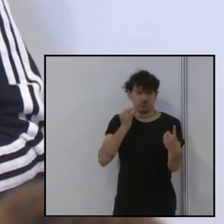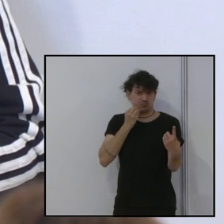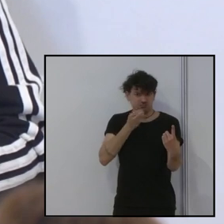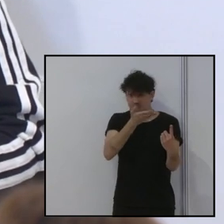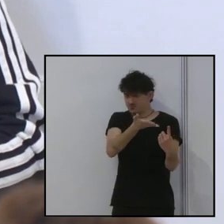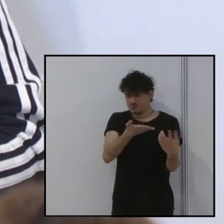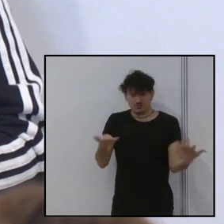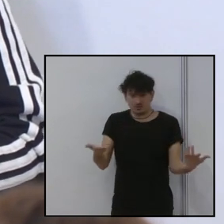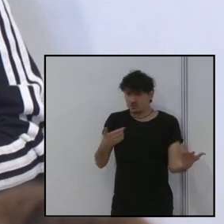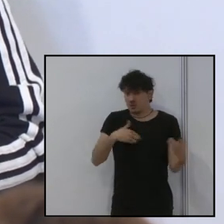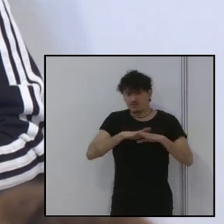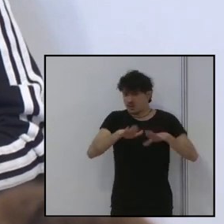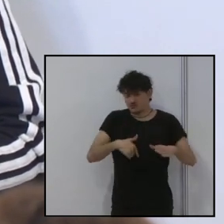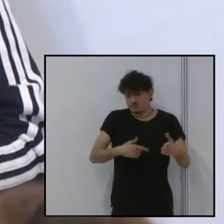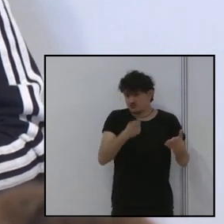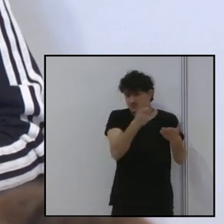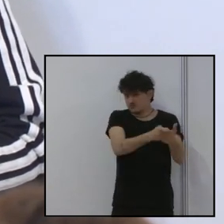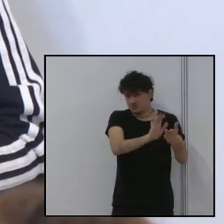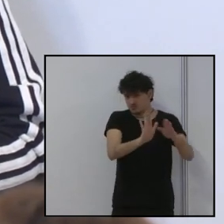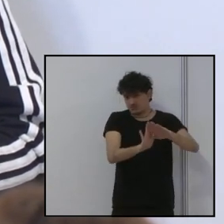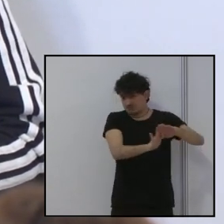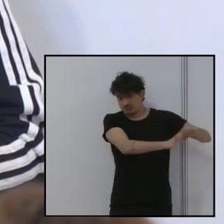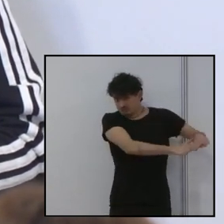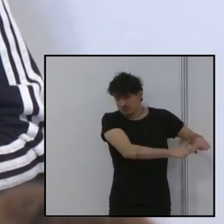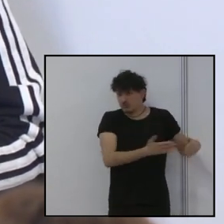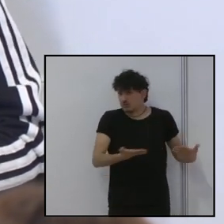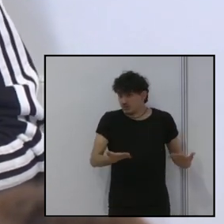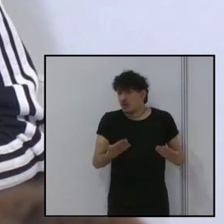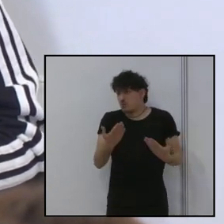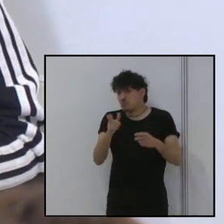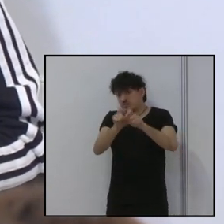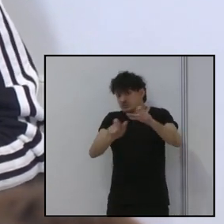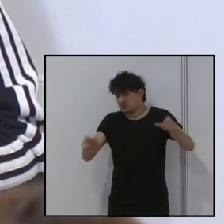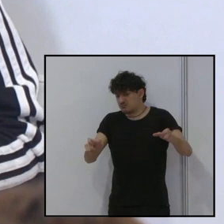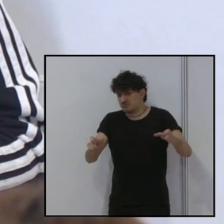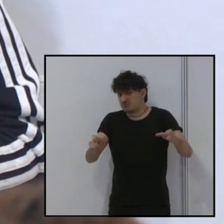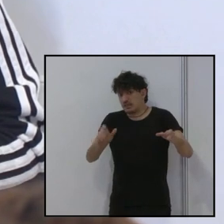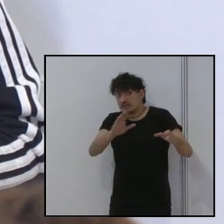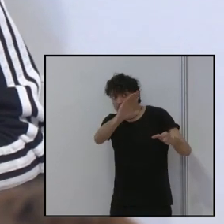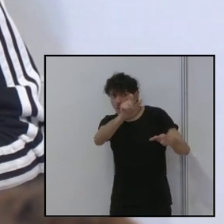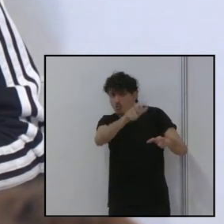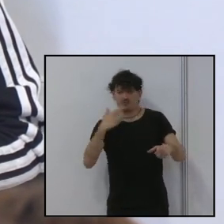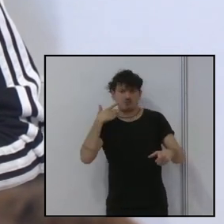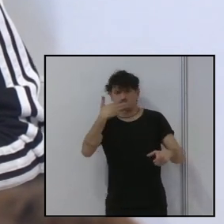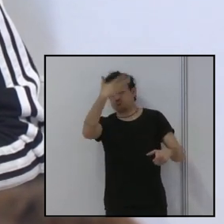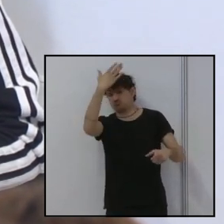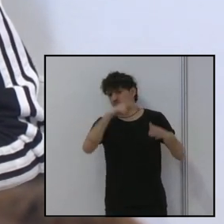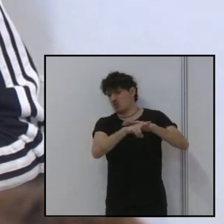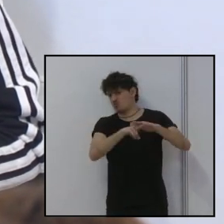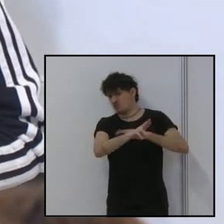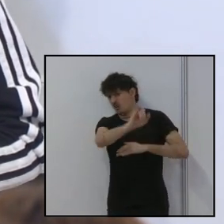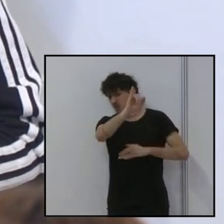recurrí a ese gasto extra. Entonces, es muy importante que la gente entienda que el ser popular... Yo hablo con gente popular simplemente porque es gente